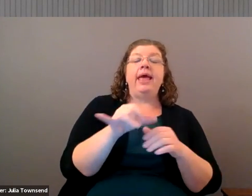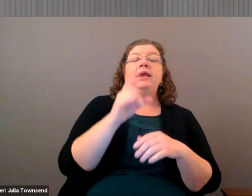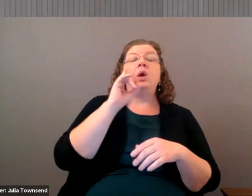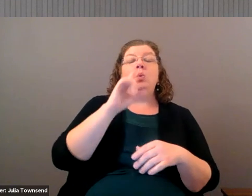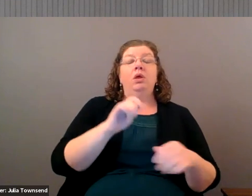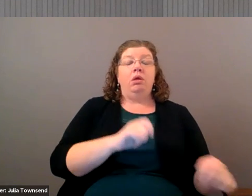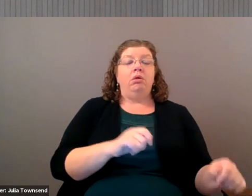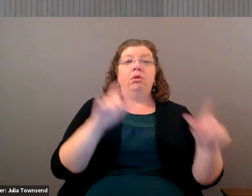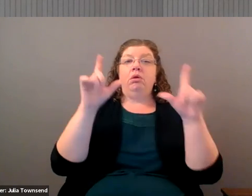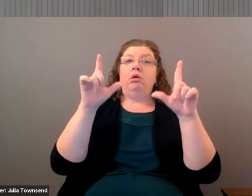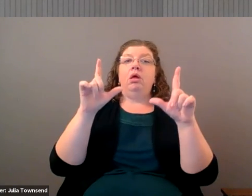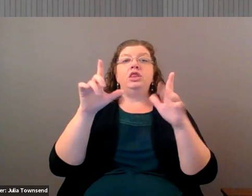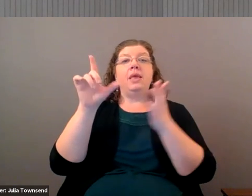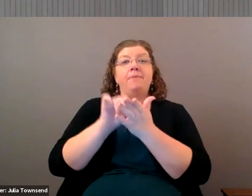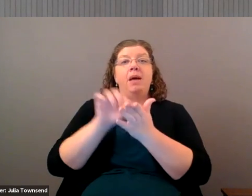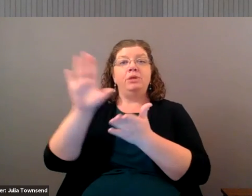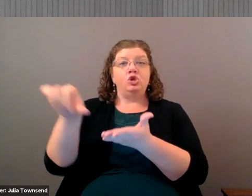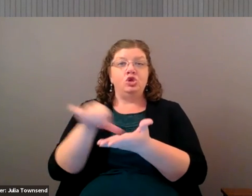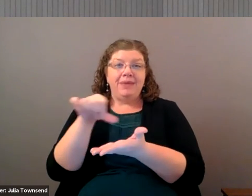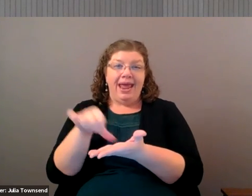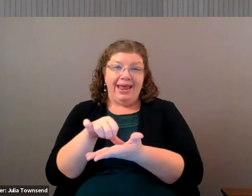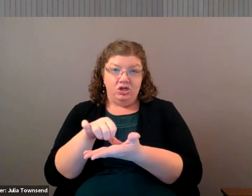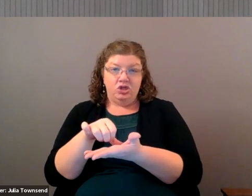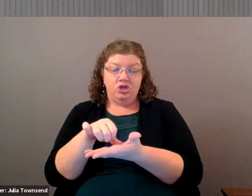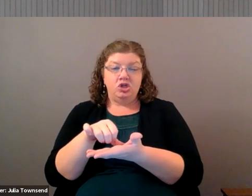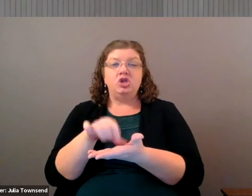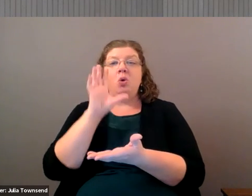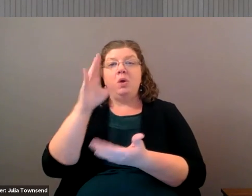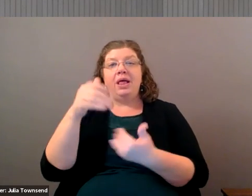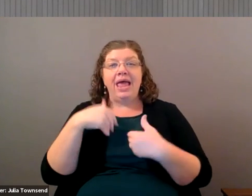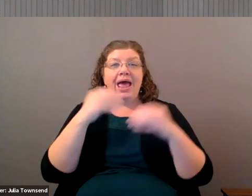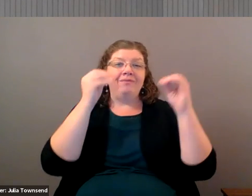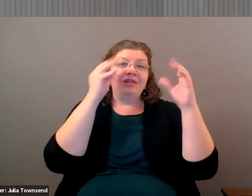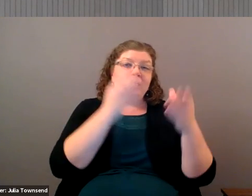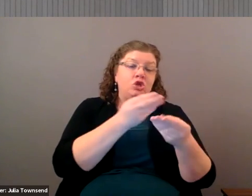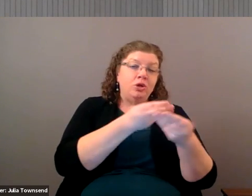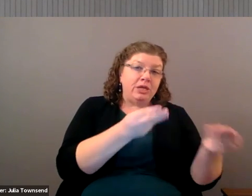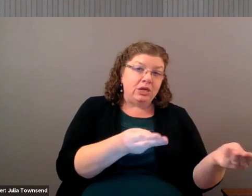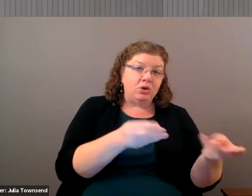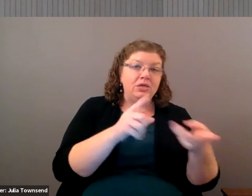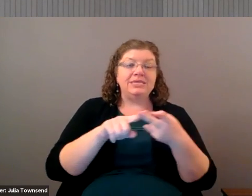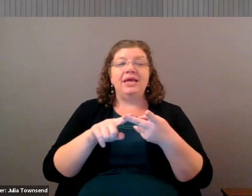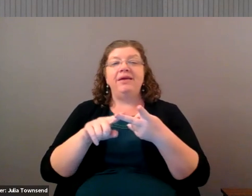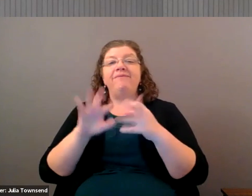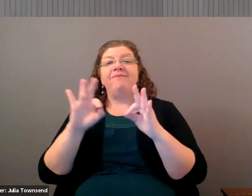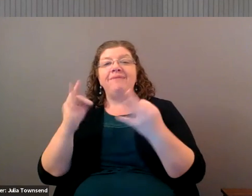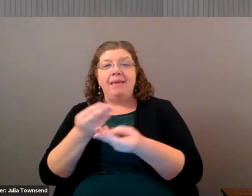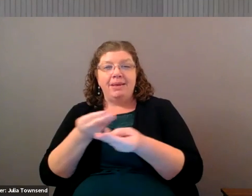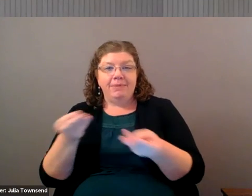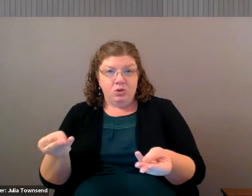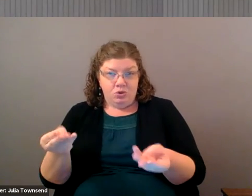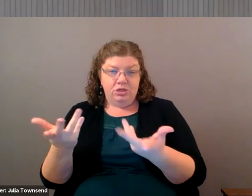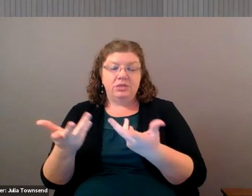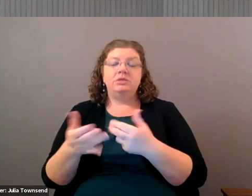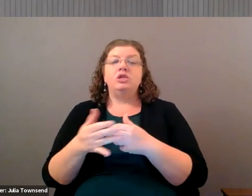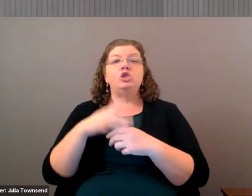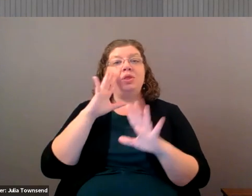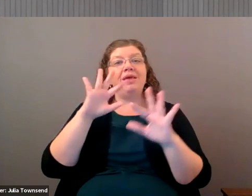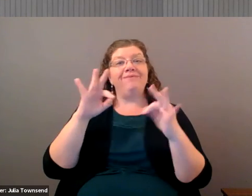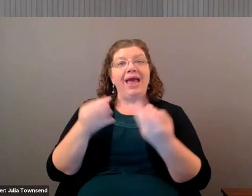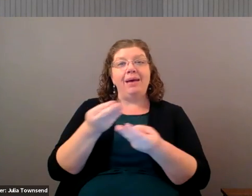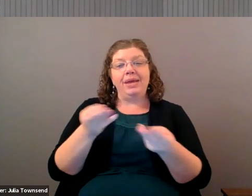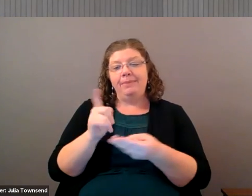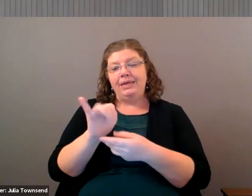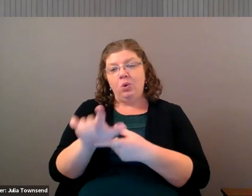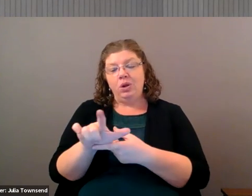clic en ese enlace y los llevará a la página del publicador y va a tener materiales para maestros y materiales para